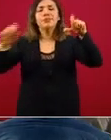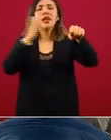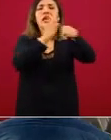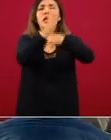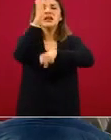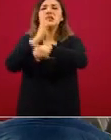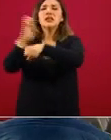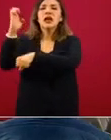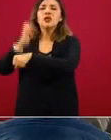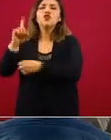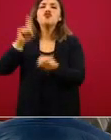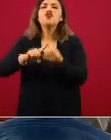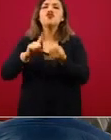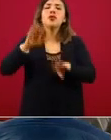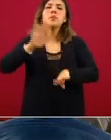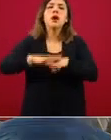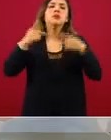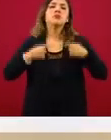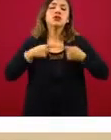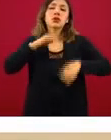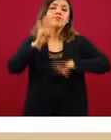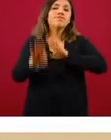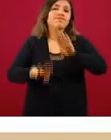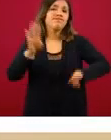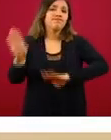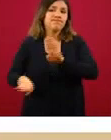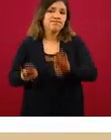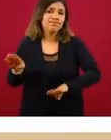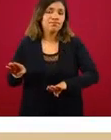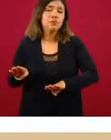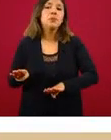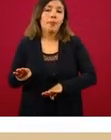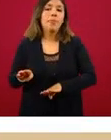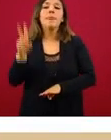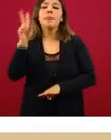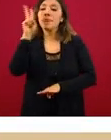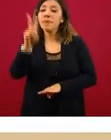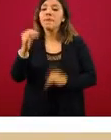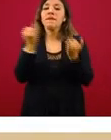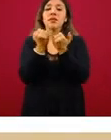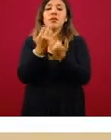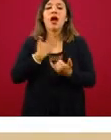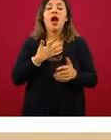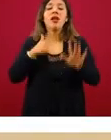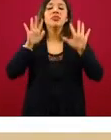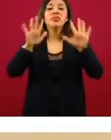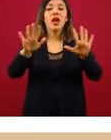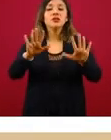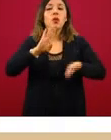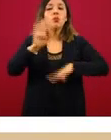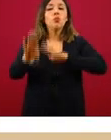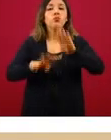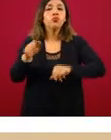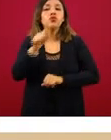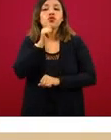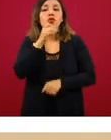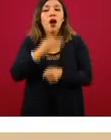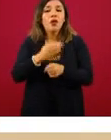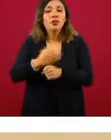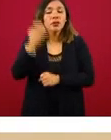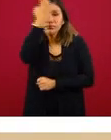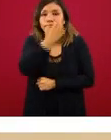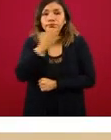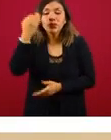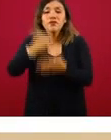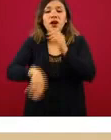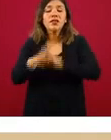entidad federativa donde perdieron la vida, y también podemos ver que hay 10 defunciones aún que están pendientes de